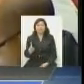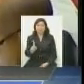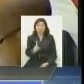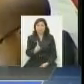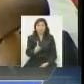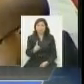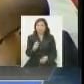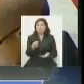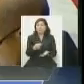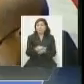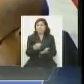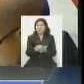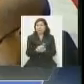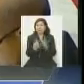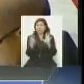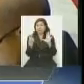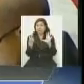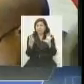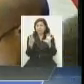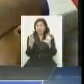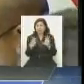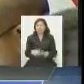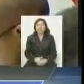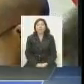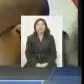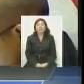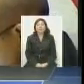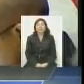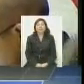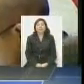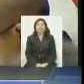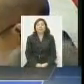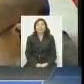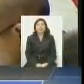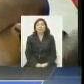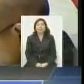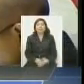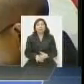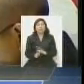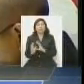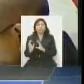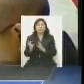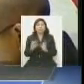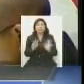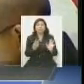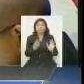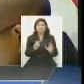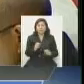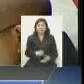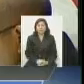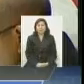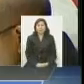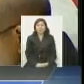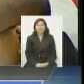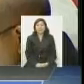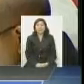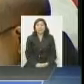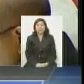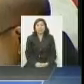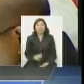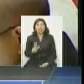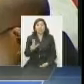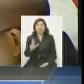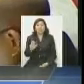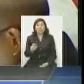comerciante paga 7 soles por tonelada. ¿Ya? Entran camiones de 20 o 40 toneladas, pongamos un promedio de 30